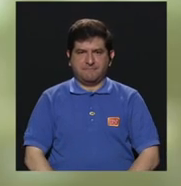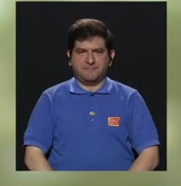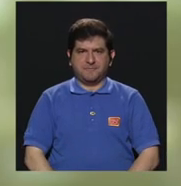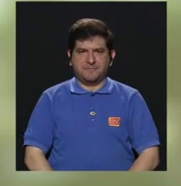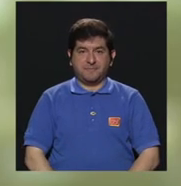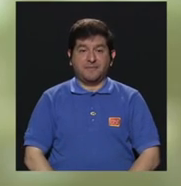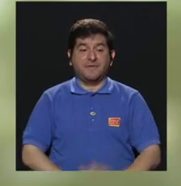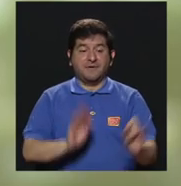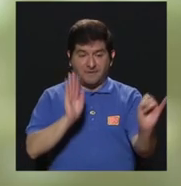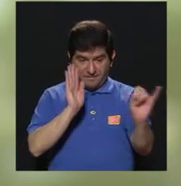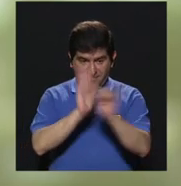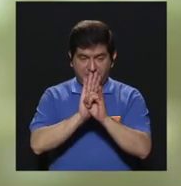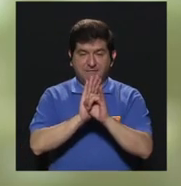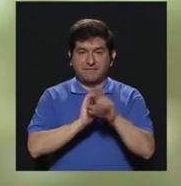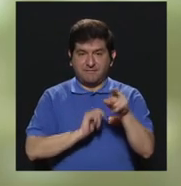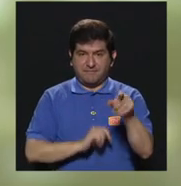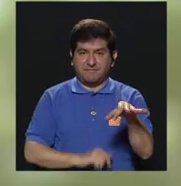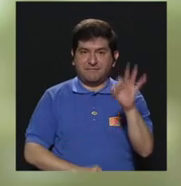La identidad.